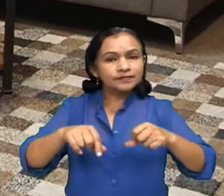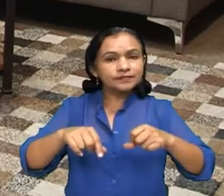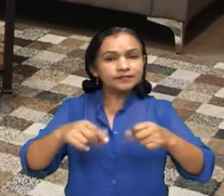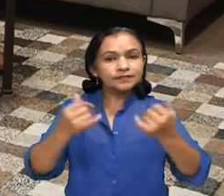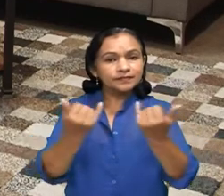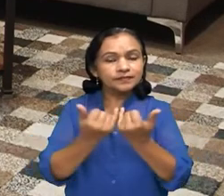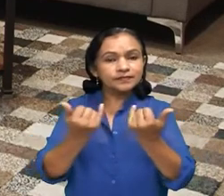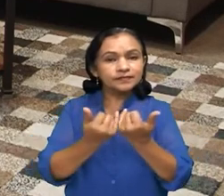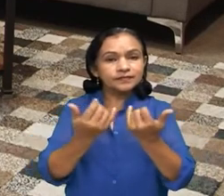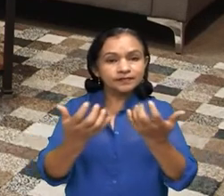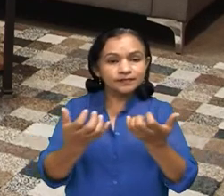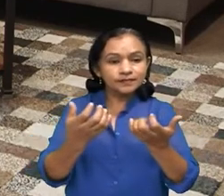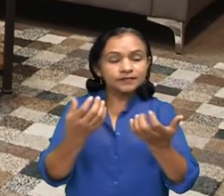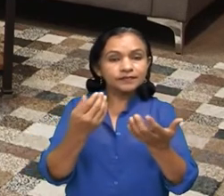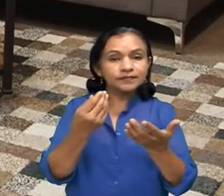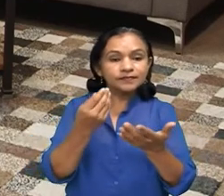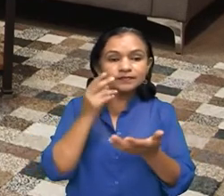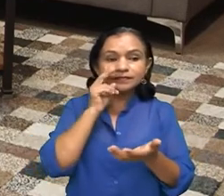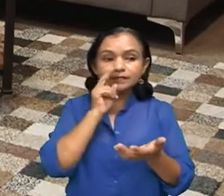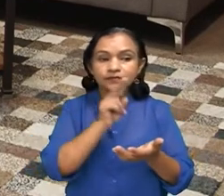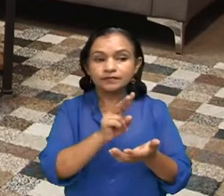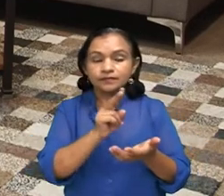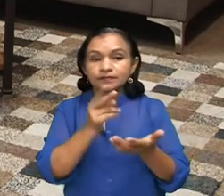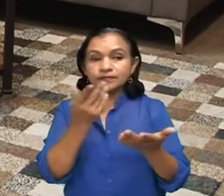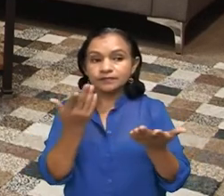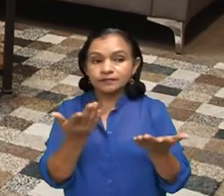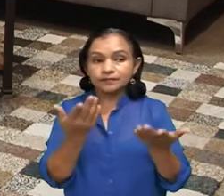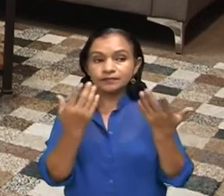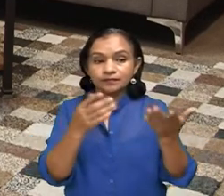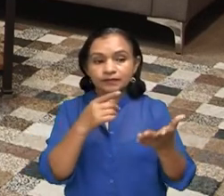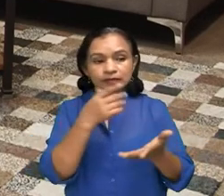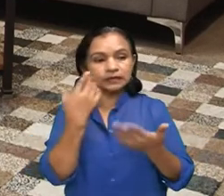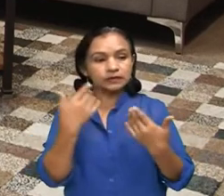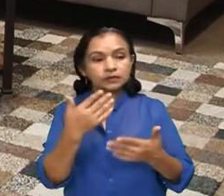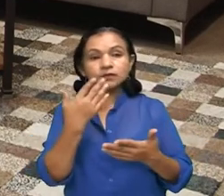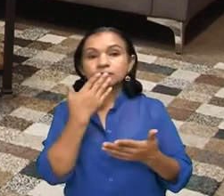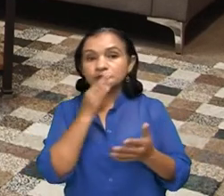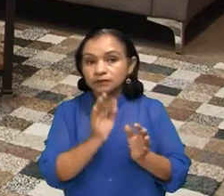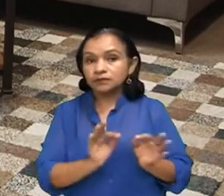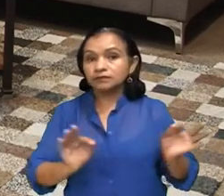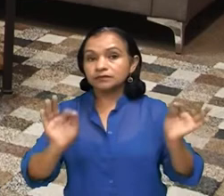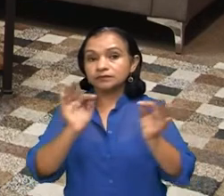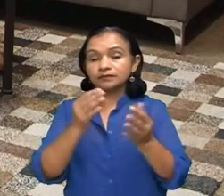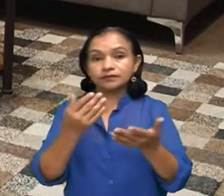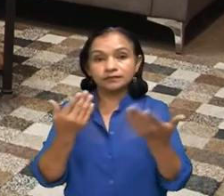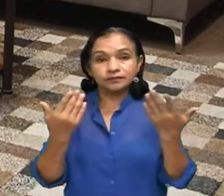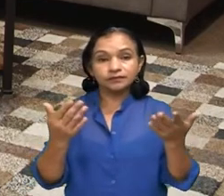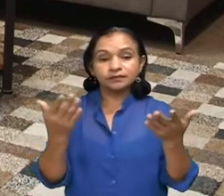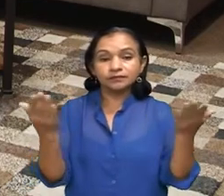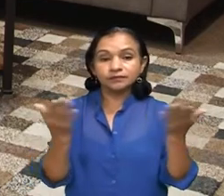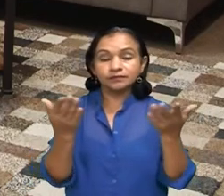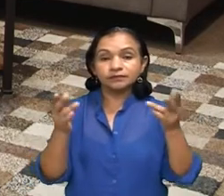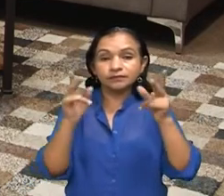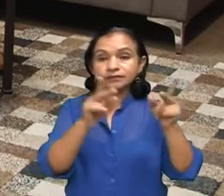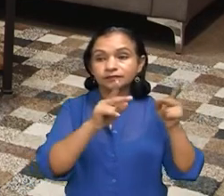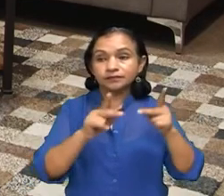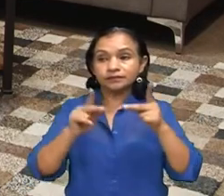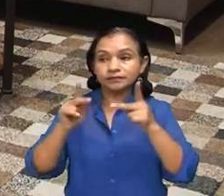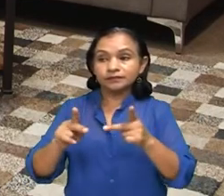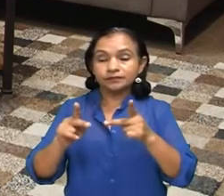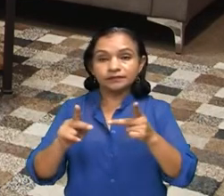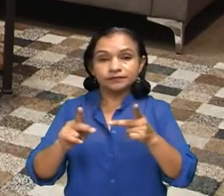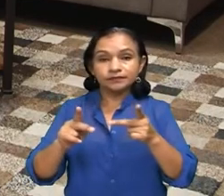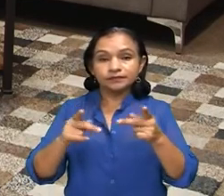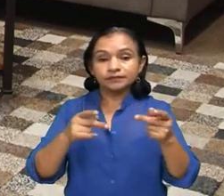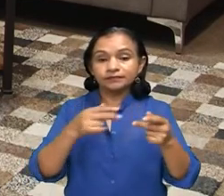una demanda que valore ese producto, que valore cuánto el artesano o aquel pequeño negocio